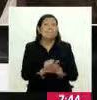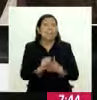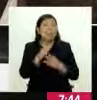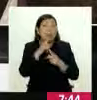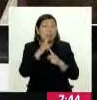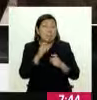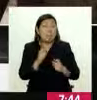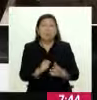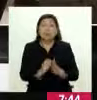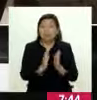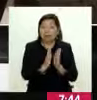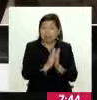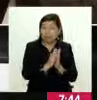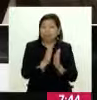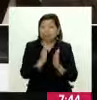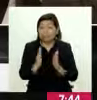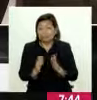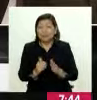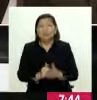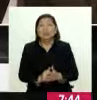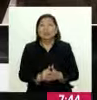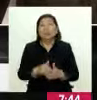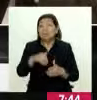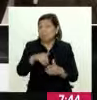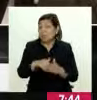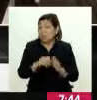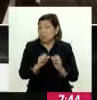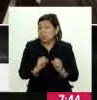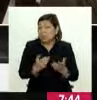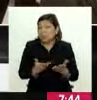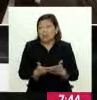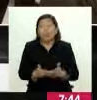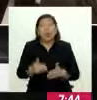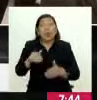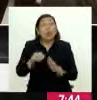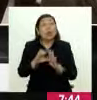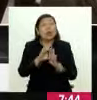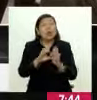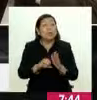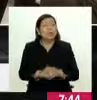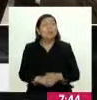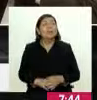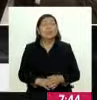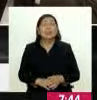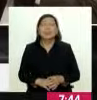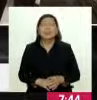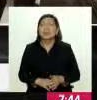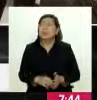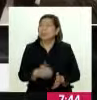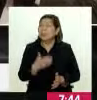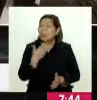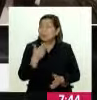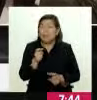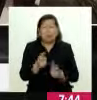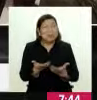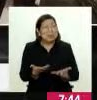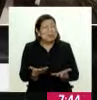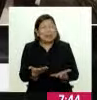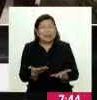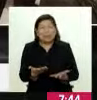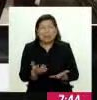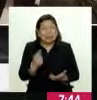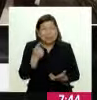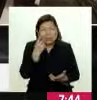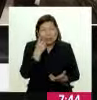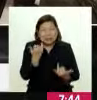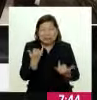marzo, ¿no? Ya pasé para esta votación que consolidaría la reforma constitucional. Bueno, la idea es que mucha de la ciudadanía no